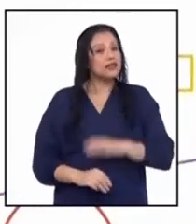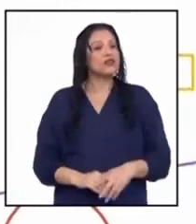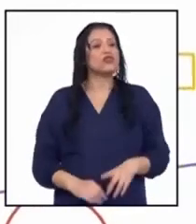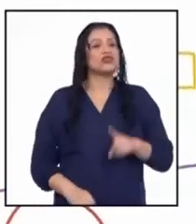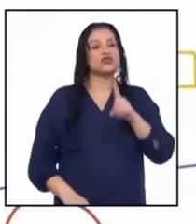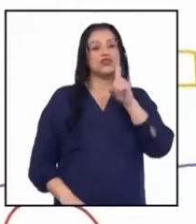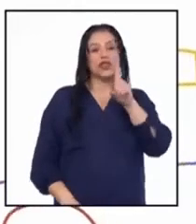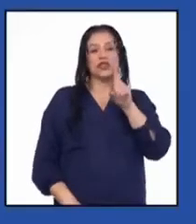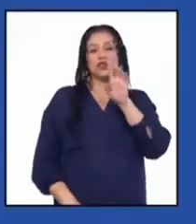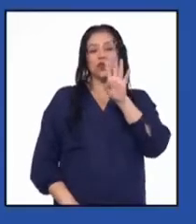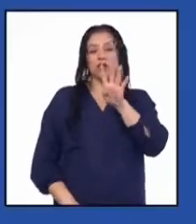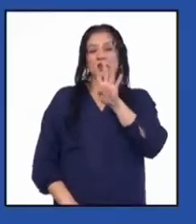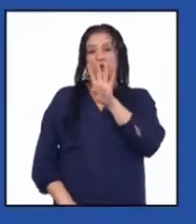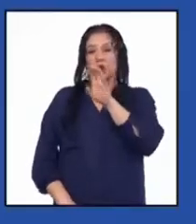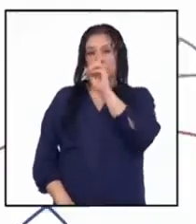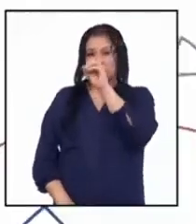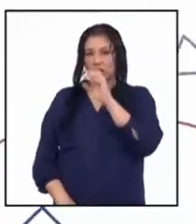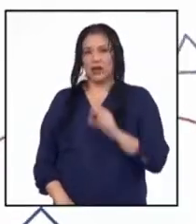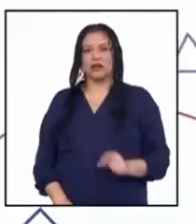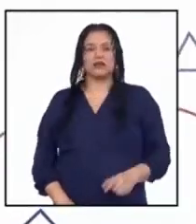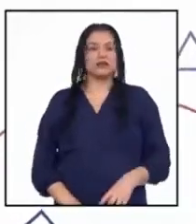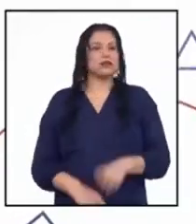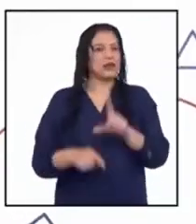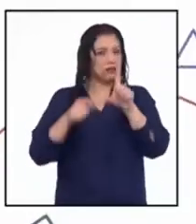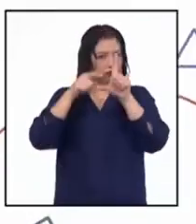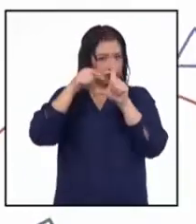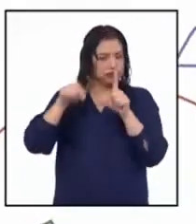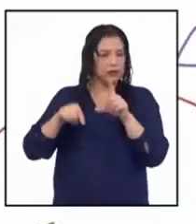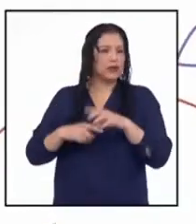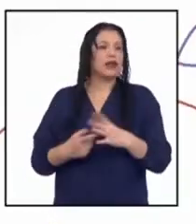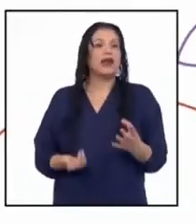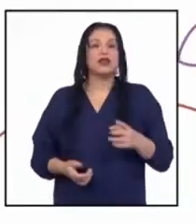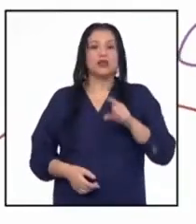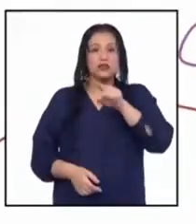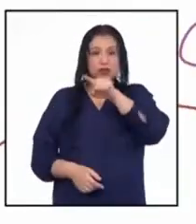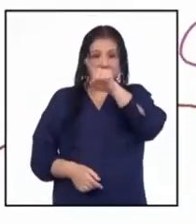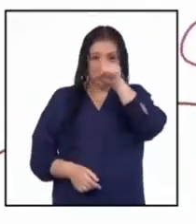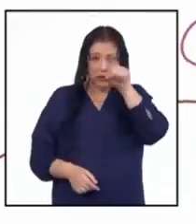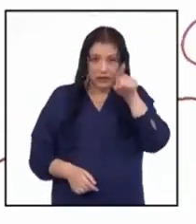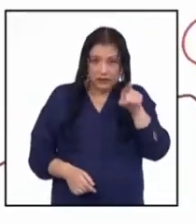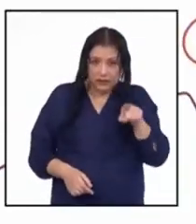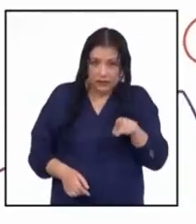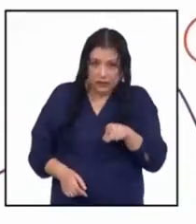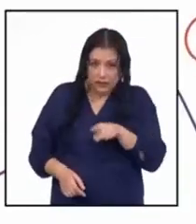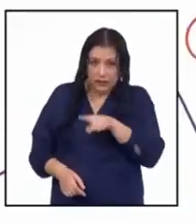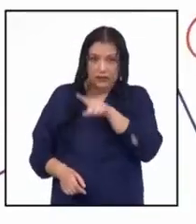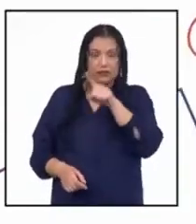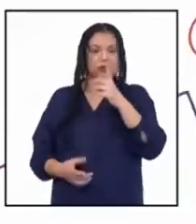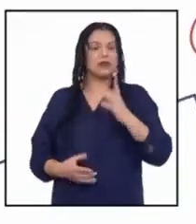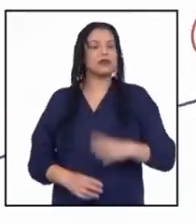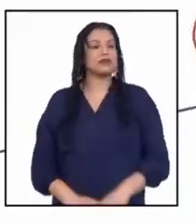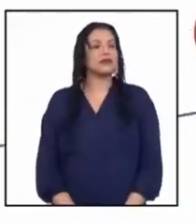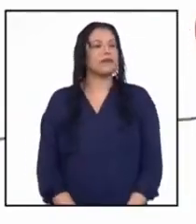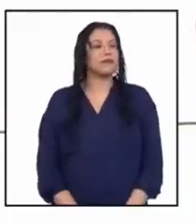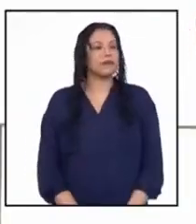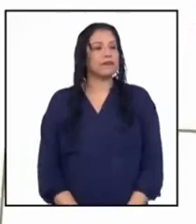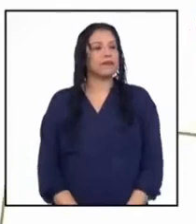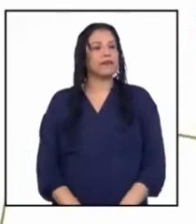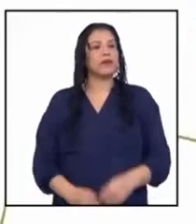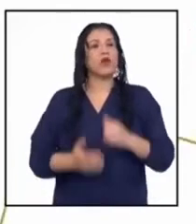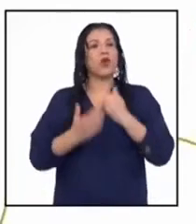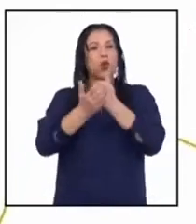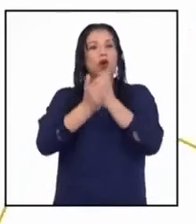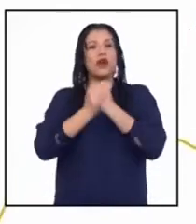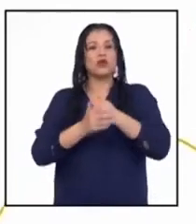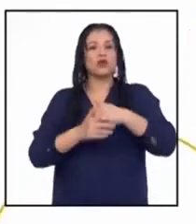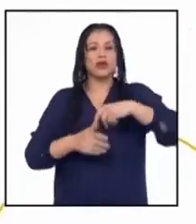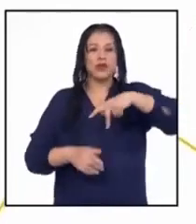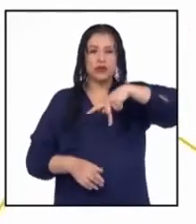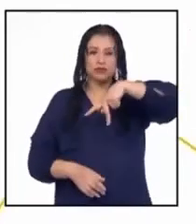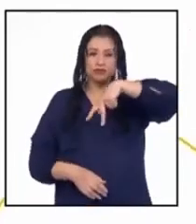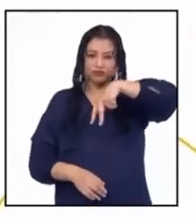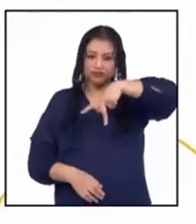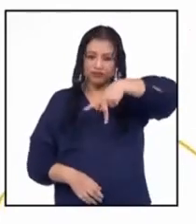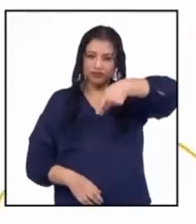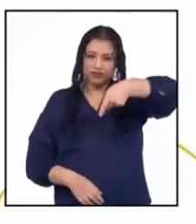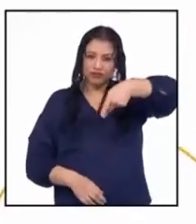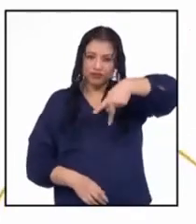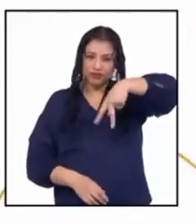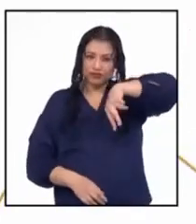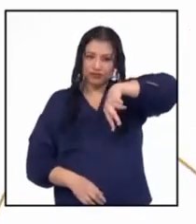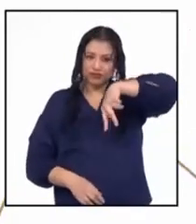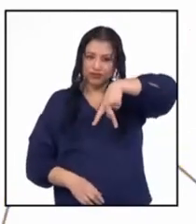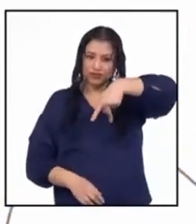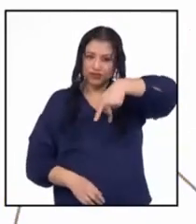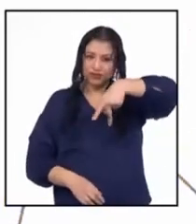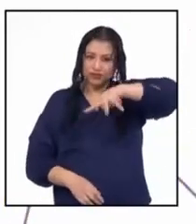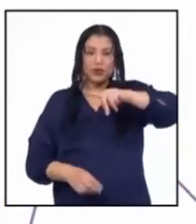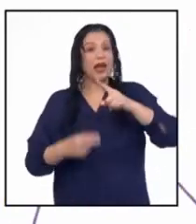grados. Los sectores circulares se grafican con ayuda del transportador, de acuerdo